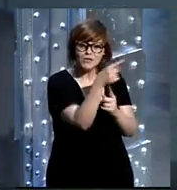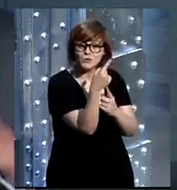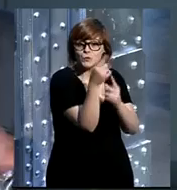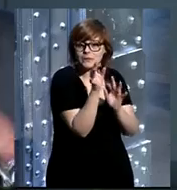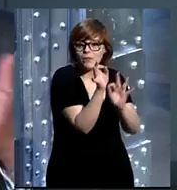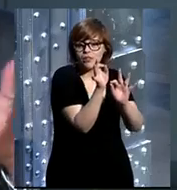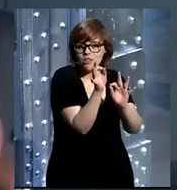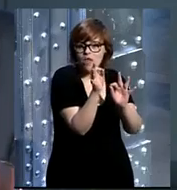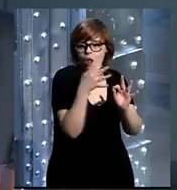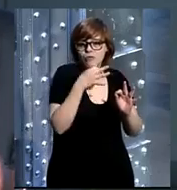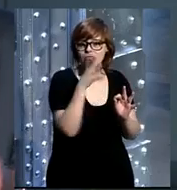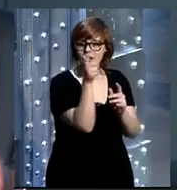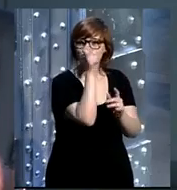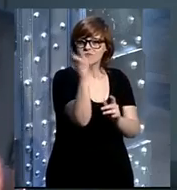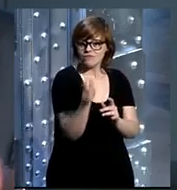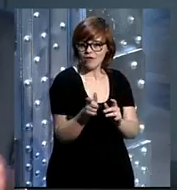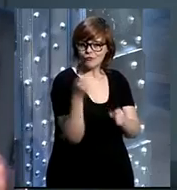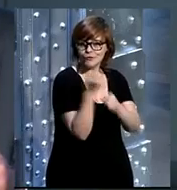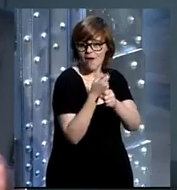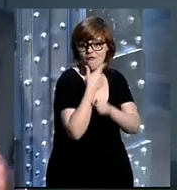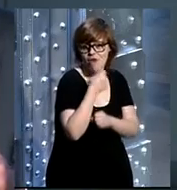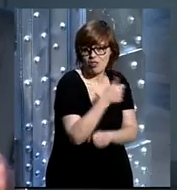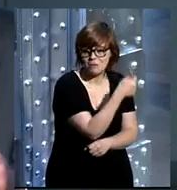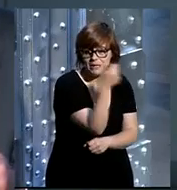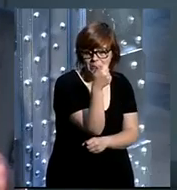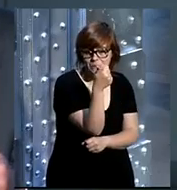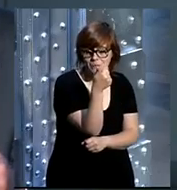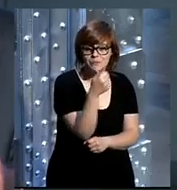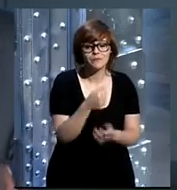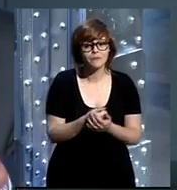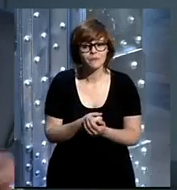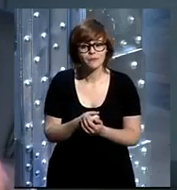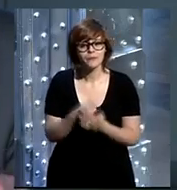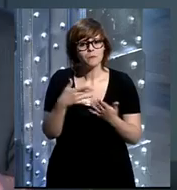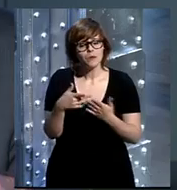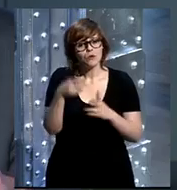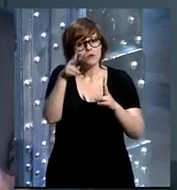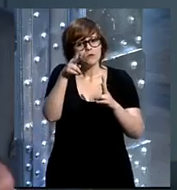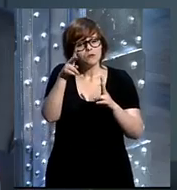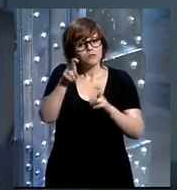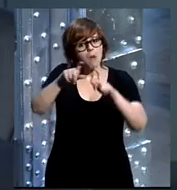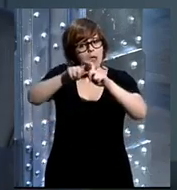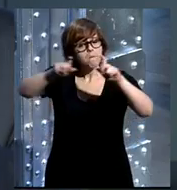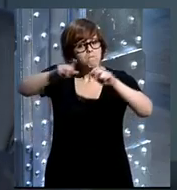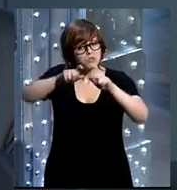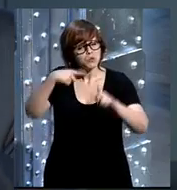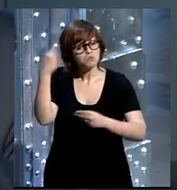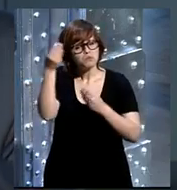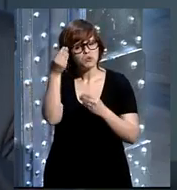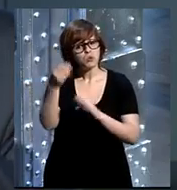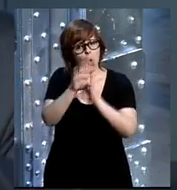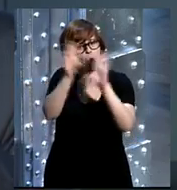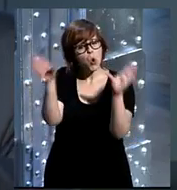dejo esto, que fundamentalmente es una cosa de las empresas, yo creo que hay dos conclusiones básicas cuando ahora me fijo